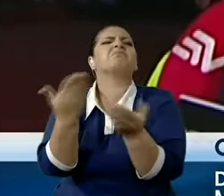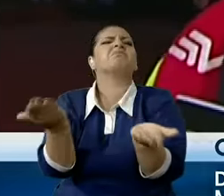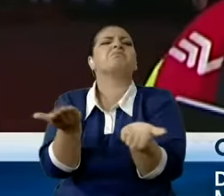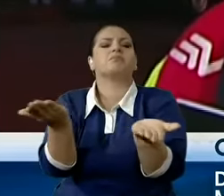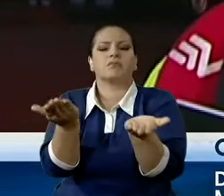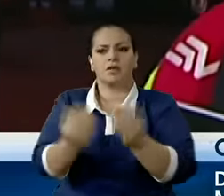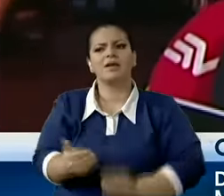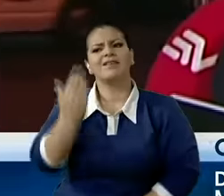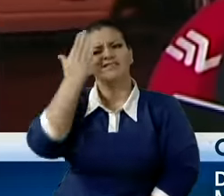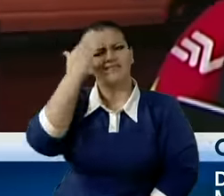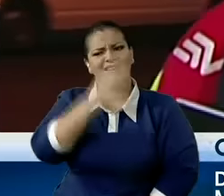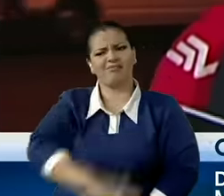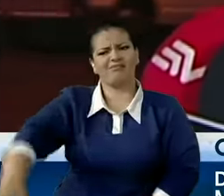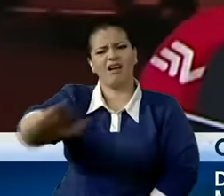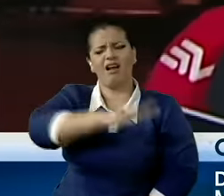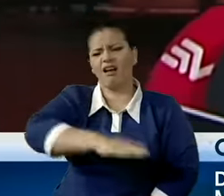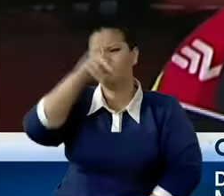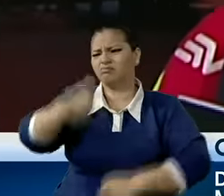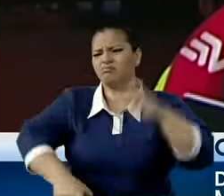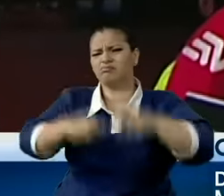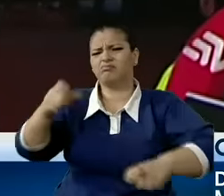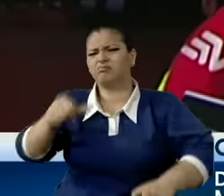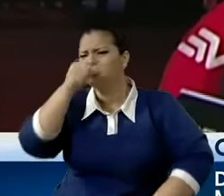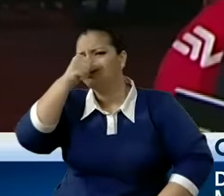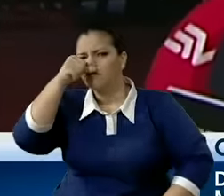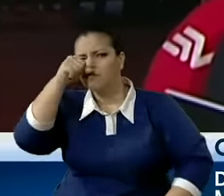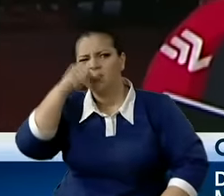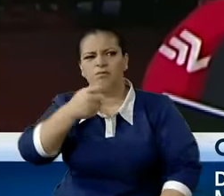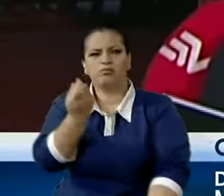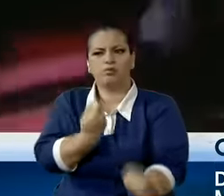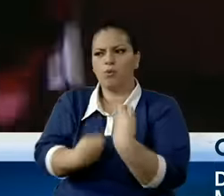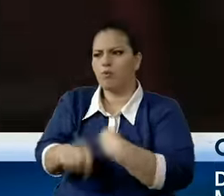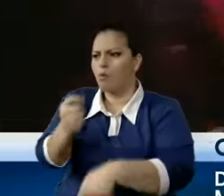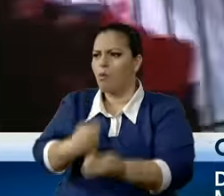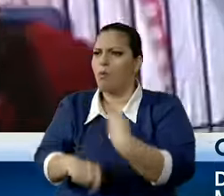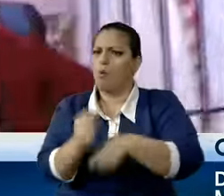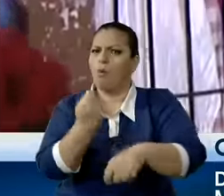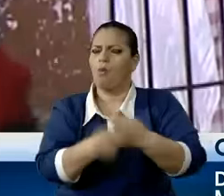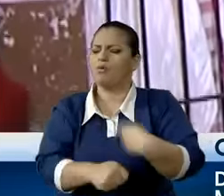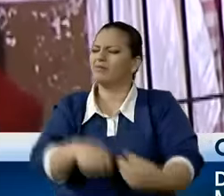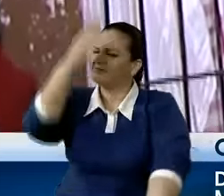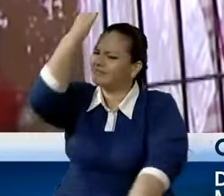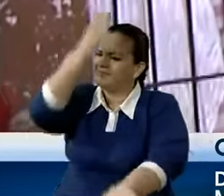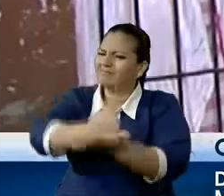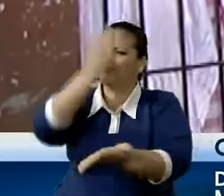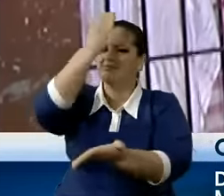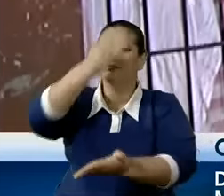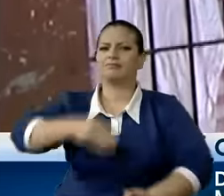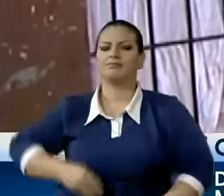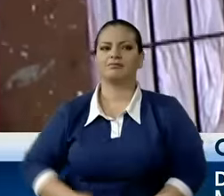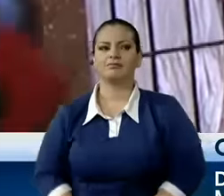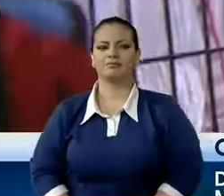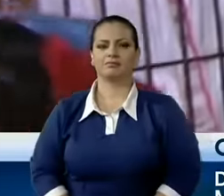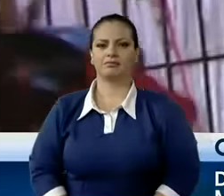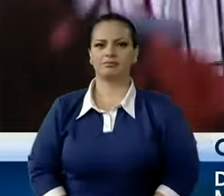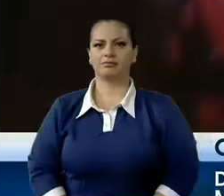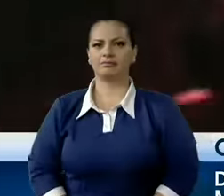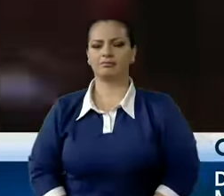la problemática que se presenta en este sector del distrito 9 de octubre, específicamente en la zona de Jimena y